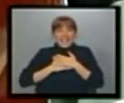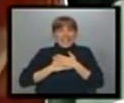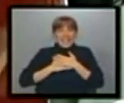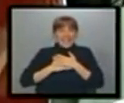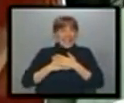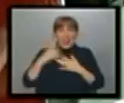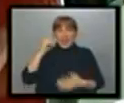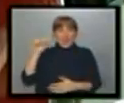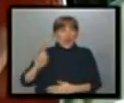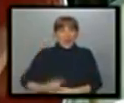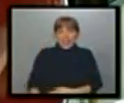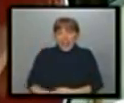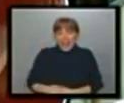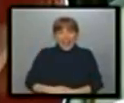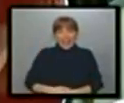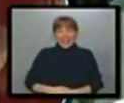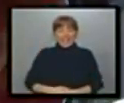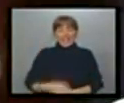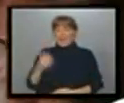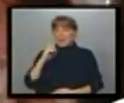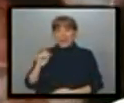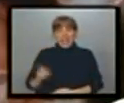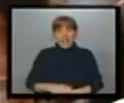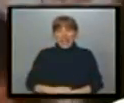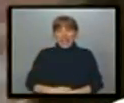para mí es increíble, o sea, no lo puedo creer.